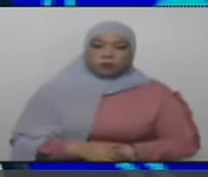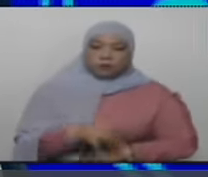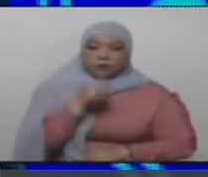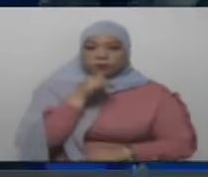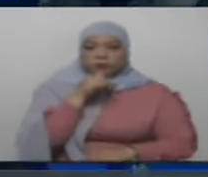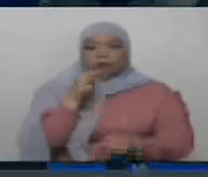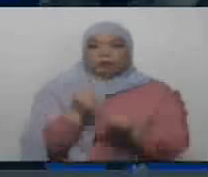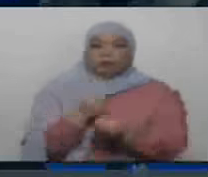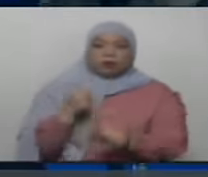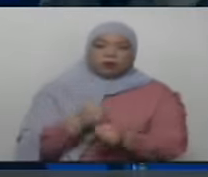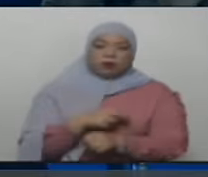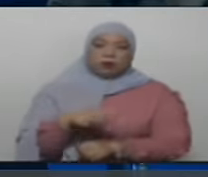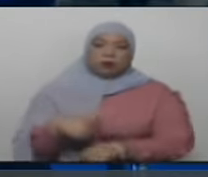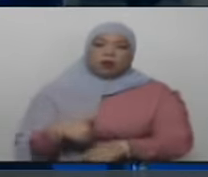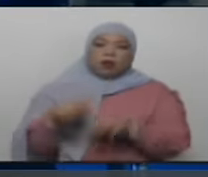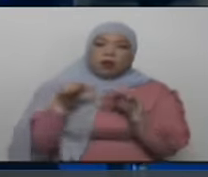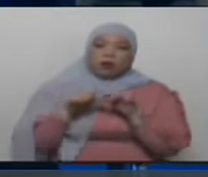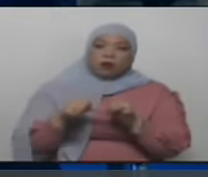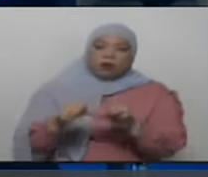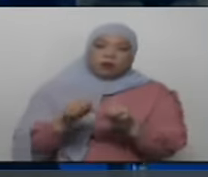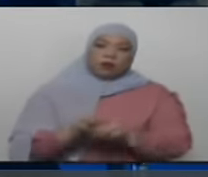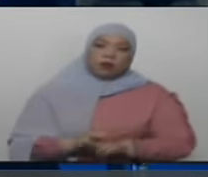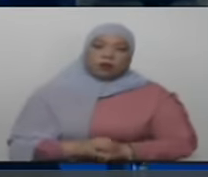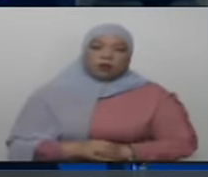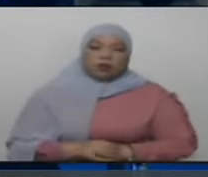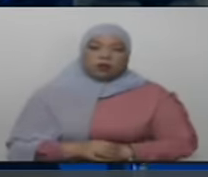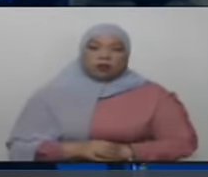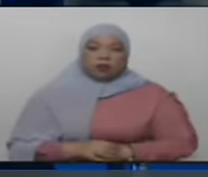hubiese continuado?